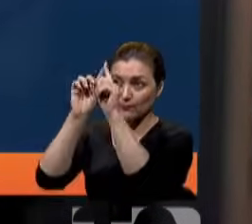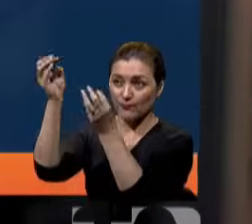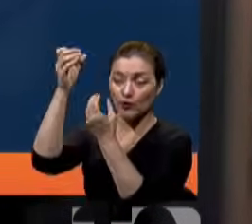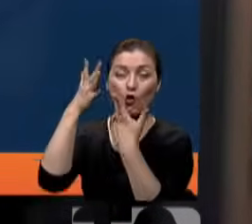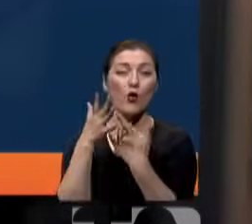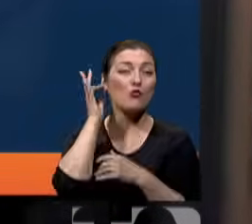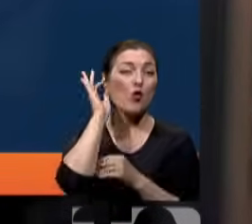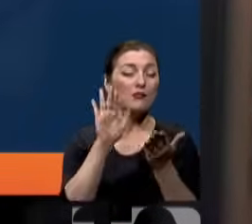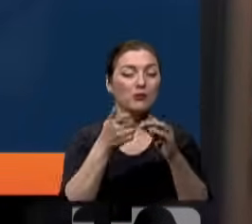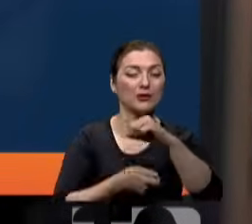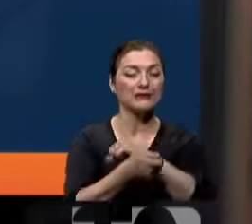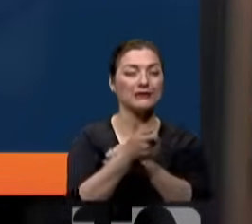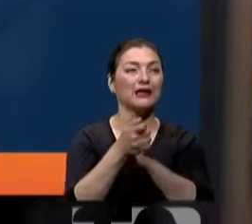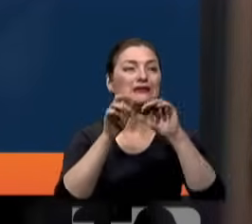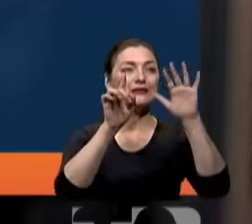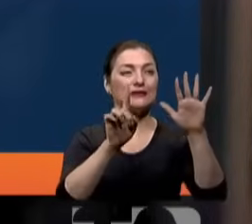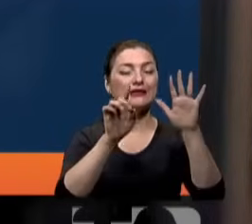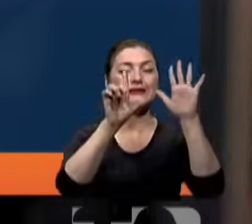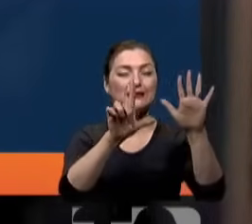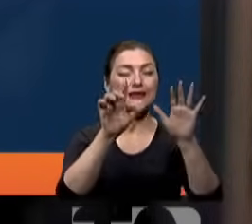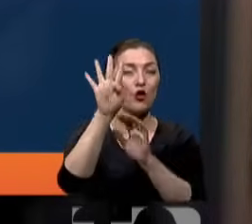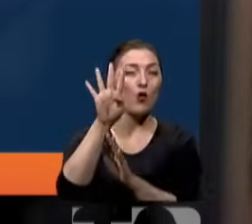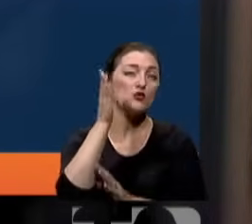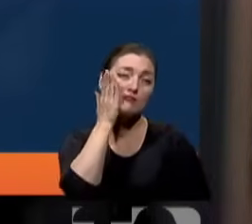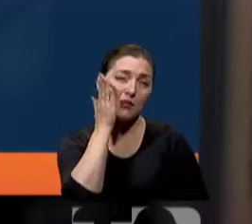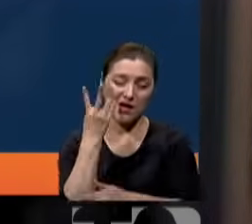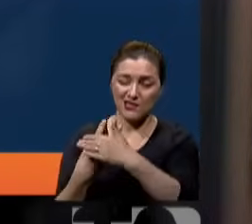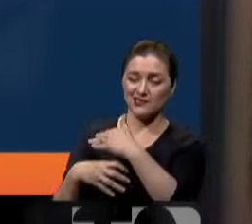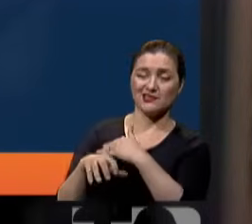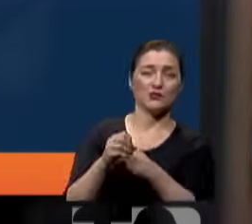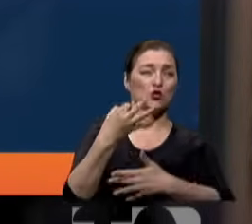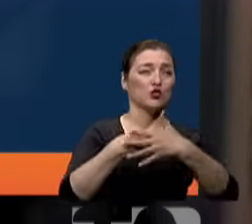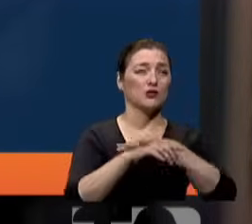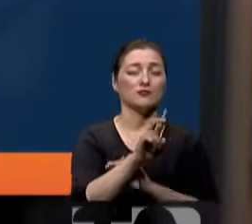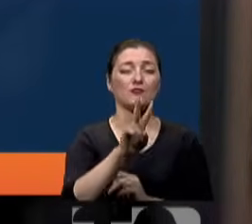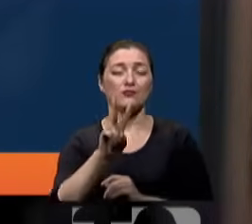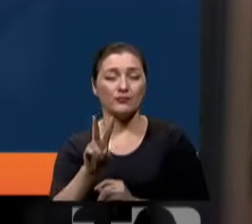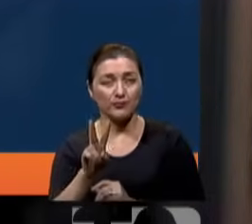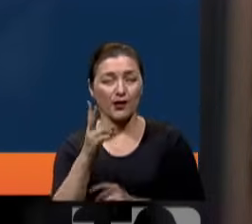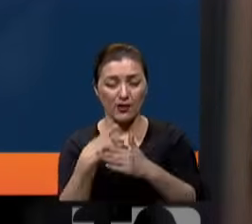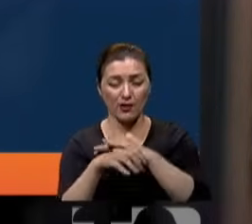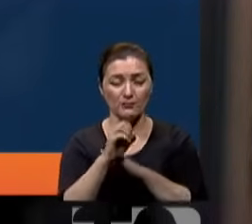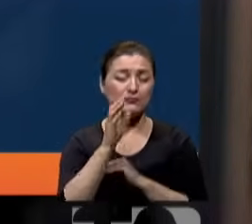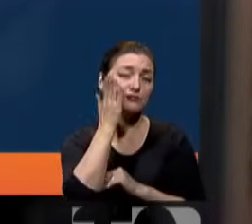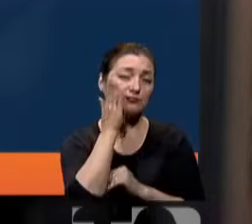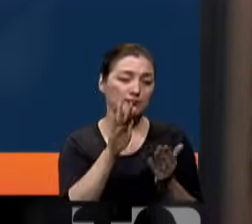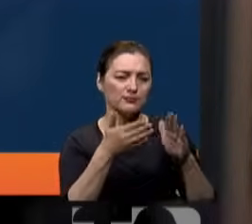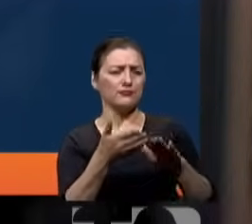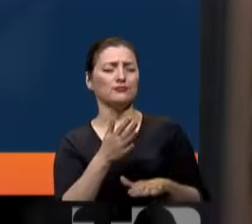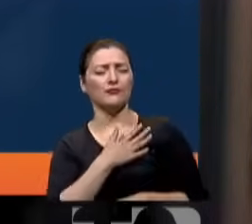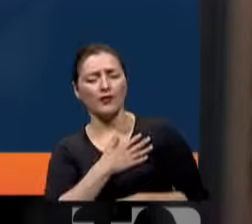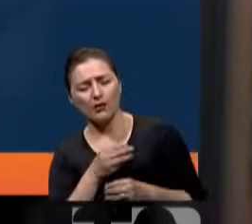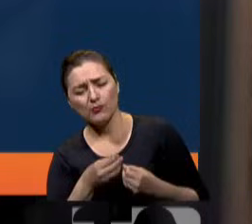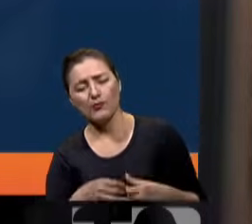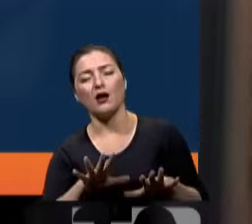mujeres asesinadas este año eran madres. Y como resultado, al menos 122 hijos han perdido a sus madres a causa de la violencia de